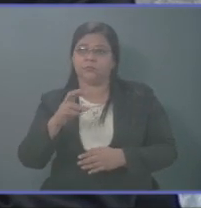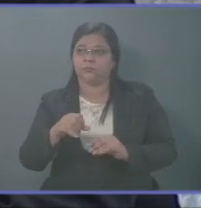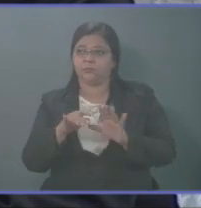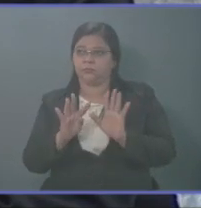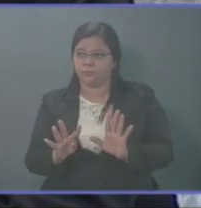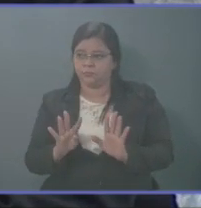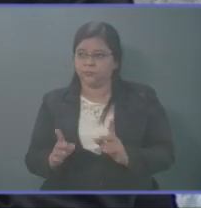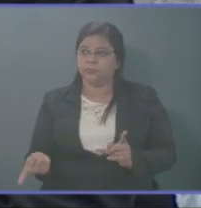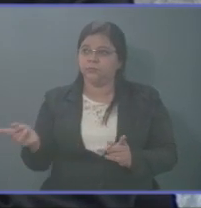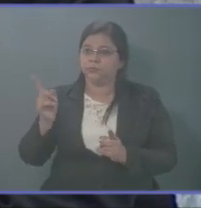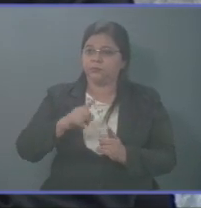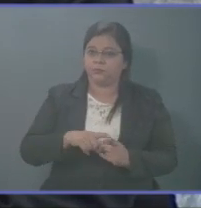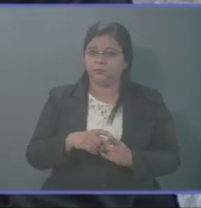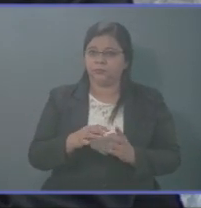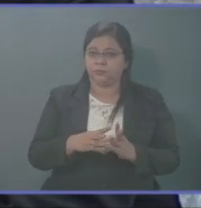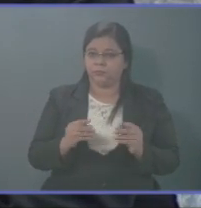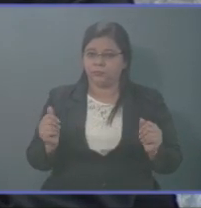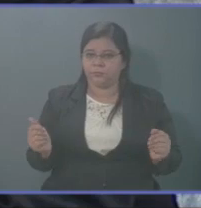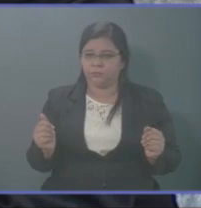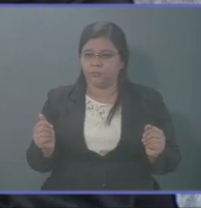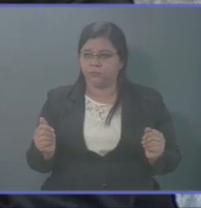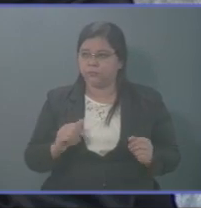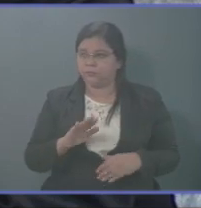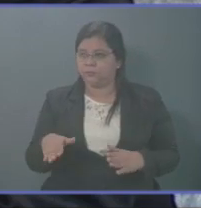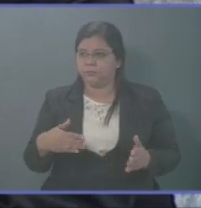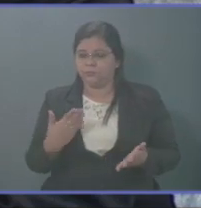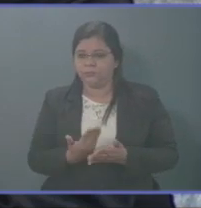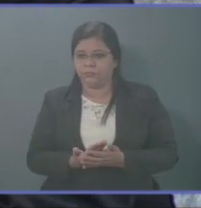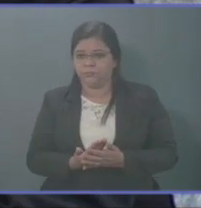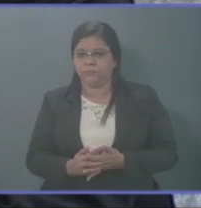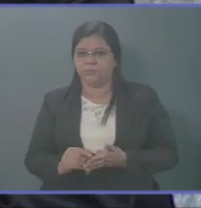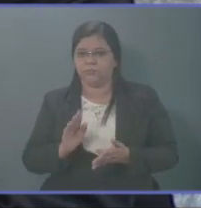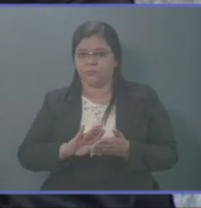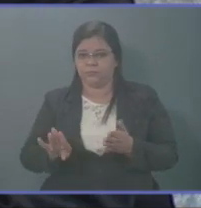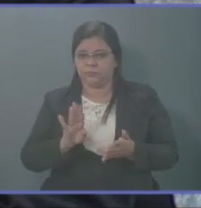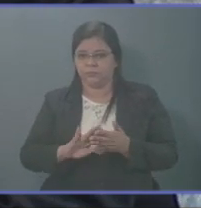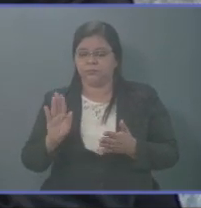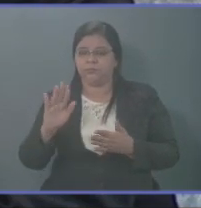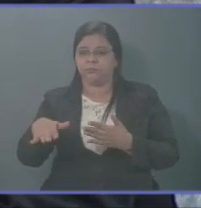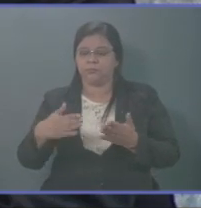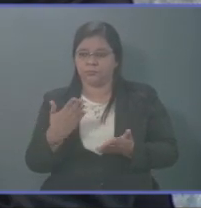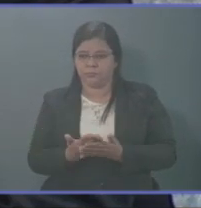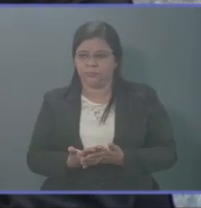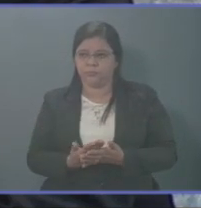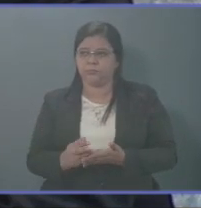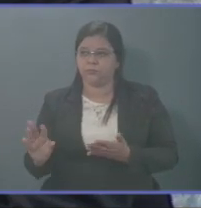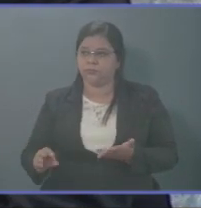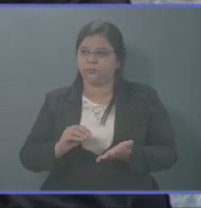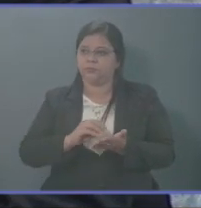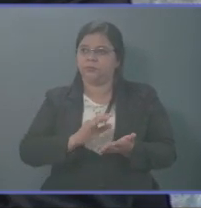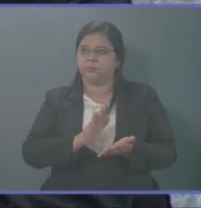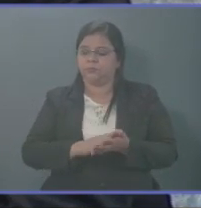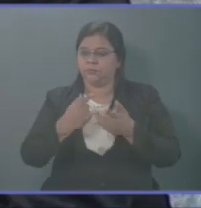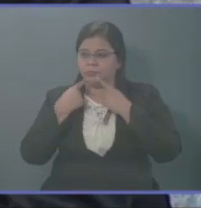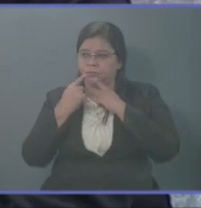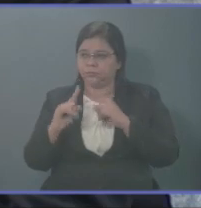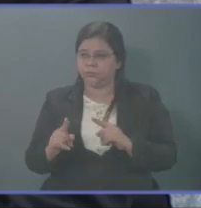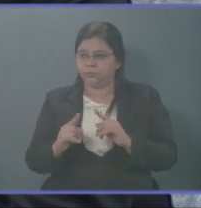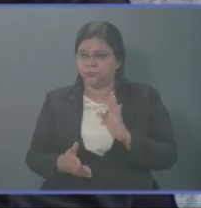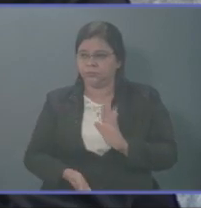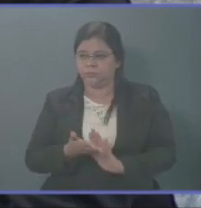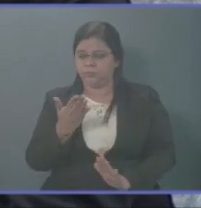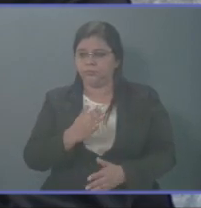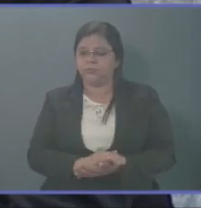al estado de resultados, las conciliaciones fiscales o justificaciones de los rubros consignados en las declaraciones y en el balance